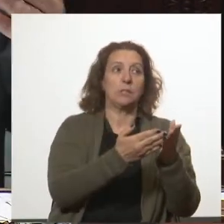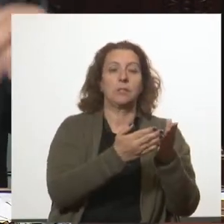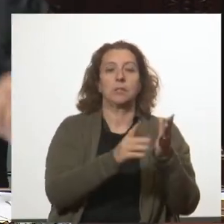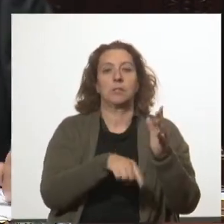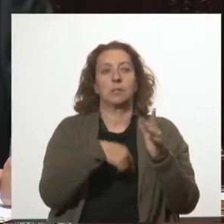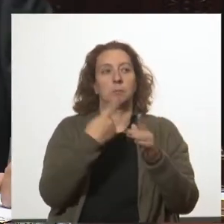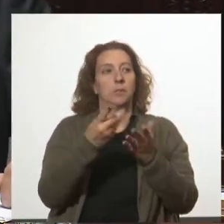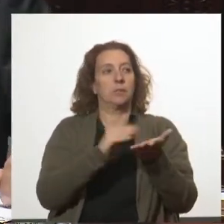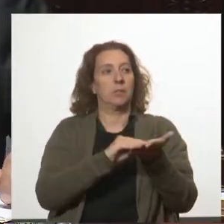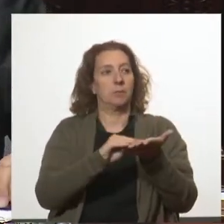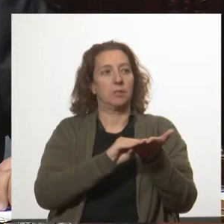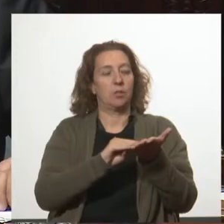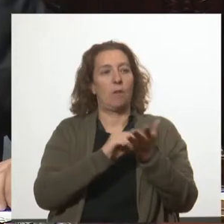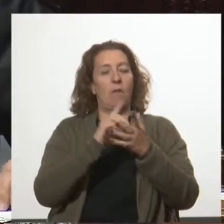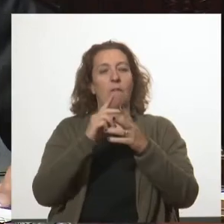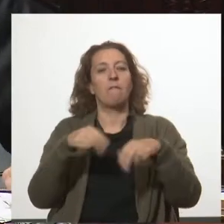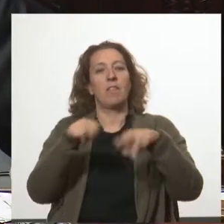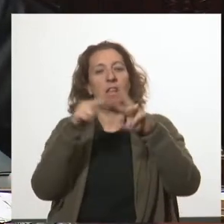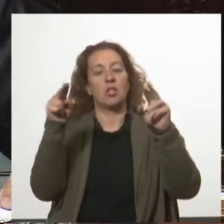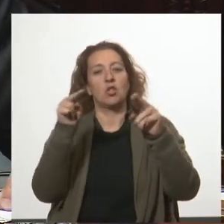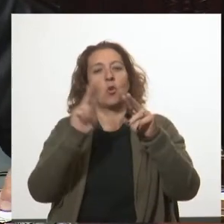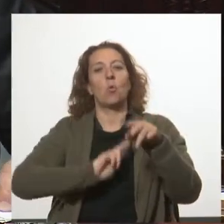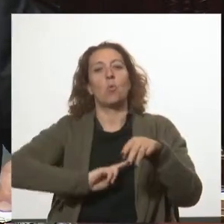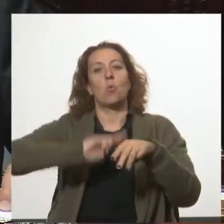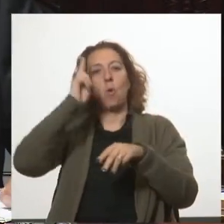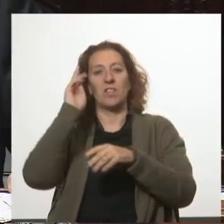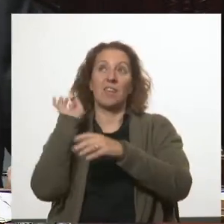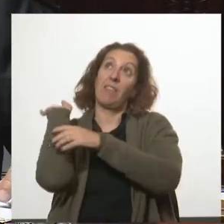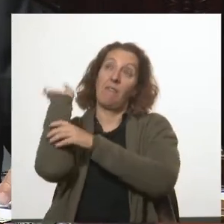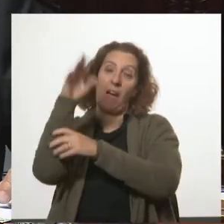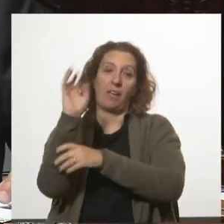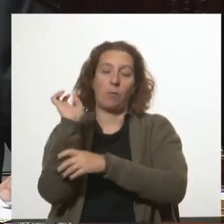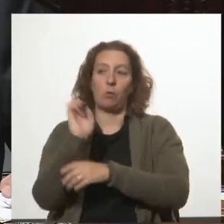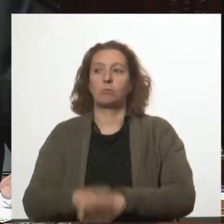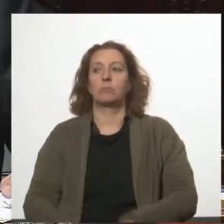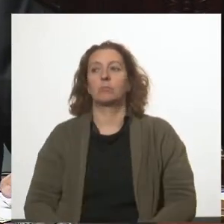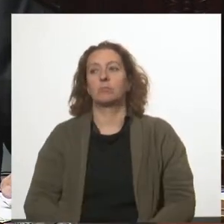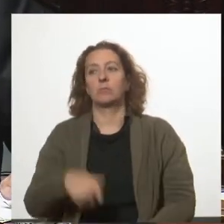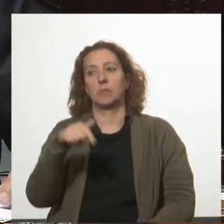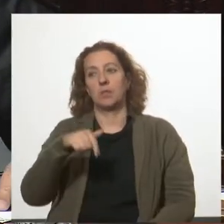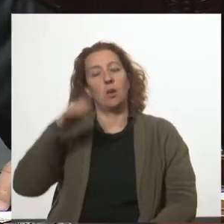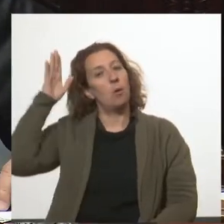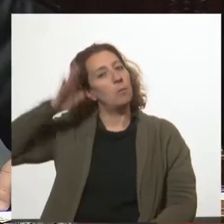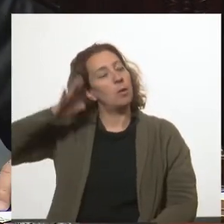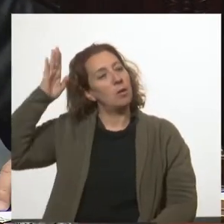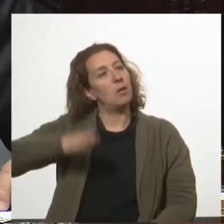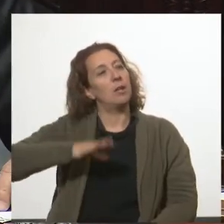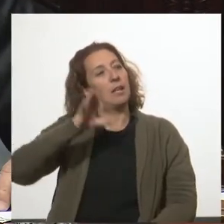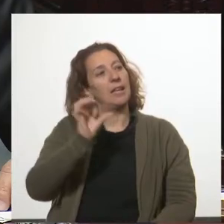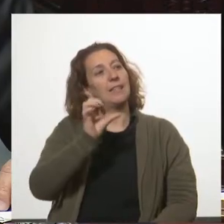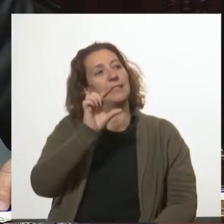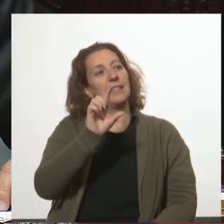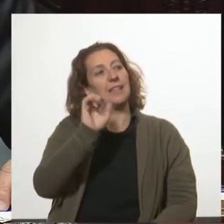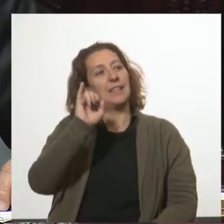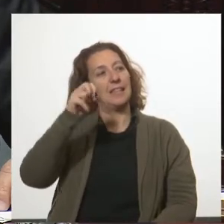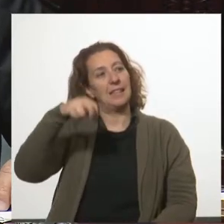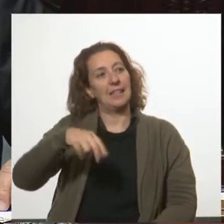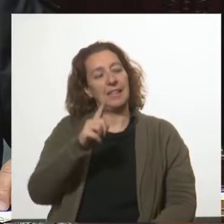que administró de la federación uruguaya de basketball aquí se acaba de homenajear al contador sling